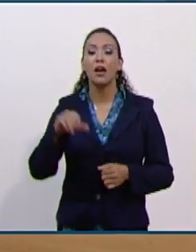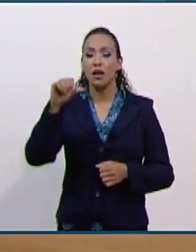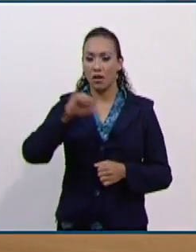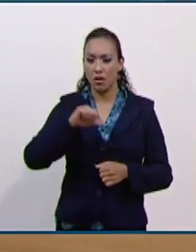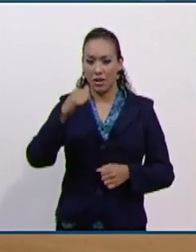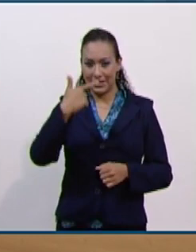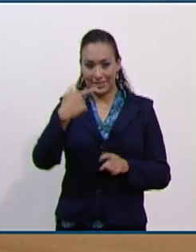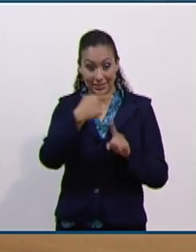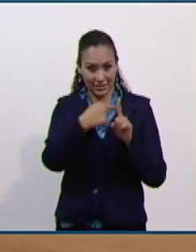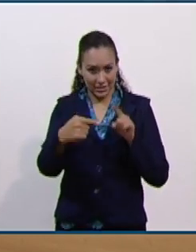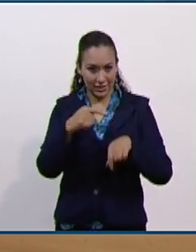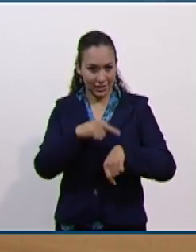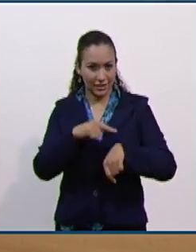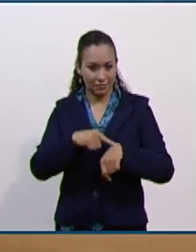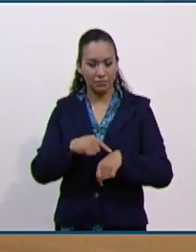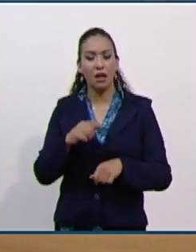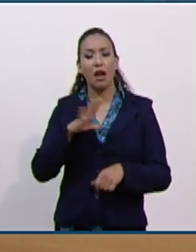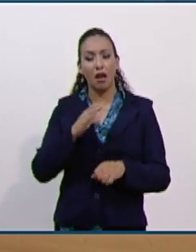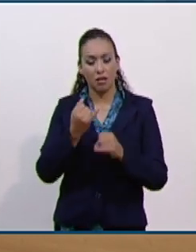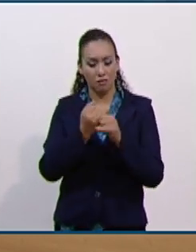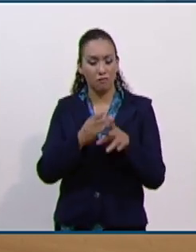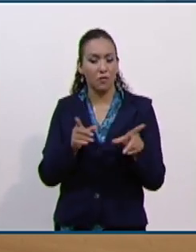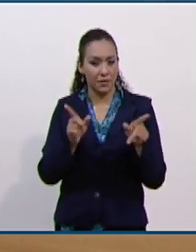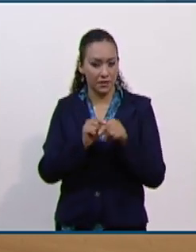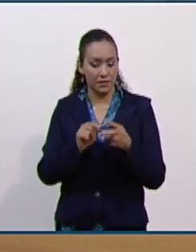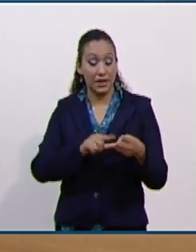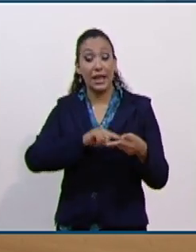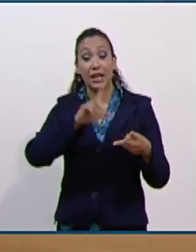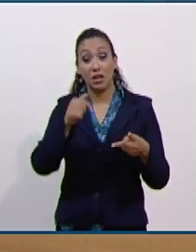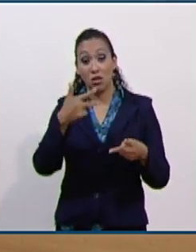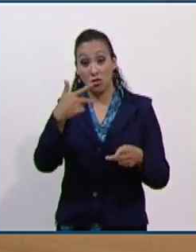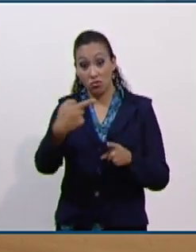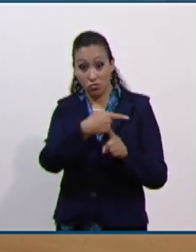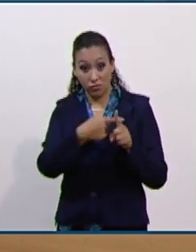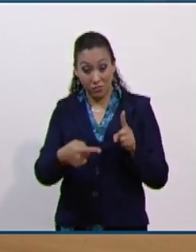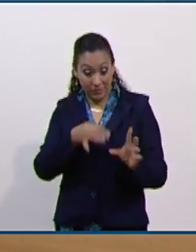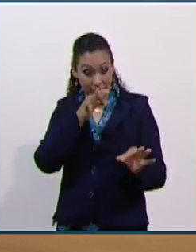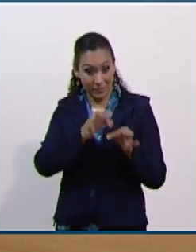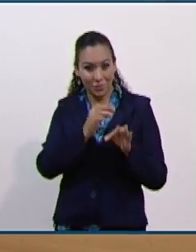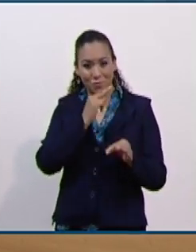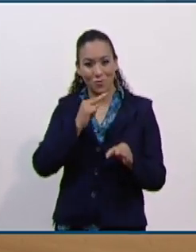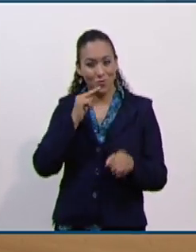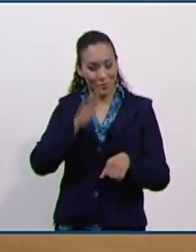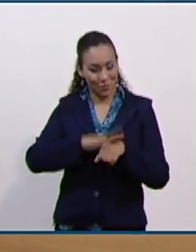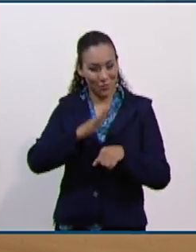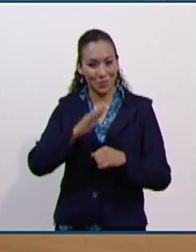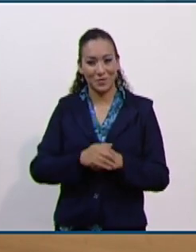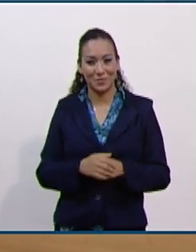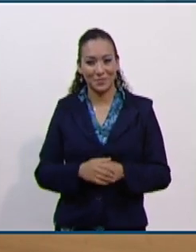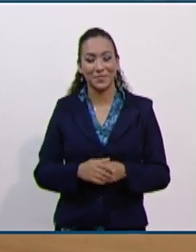las 19:30 nuestro avance informativo y posteriormente 8:30 en punto el noticiario.